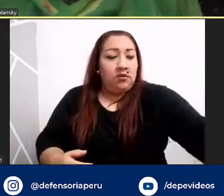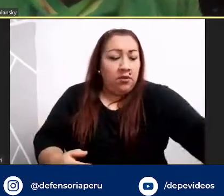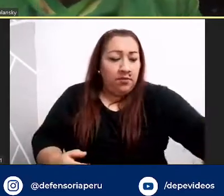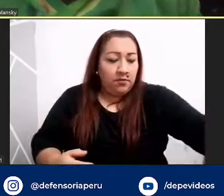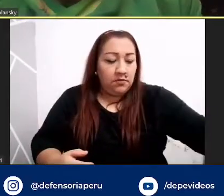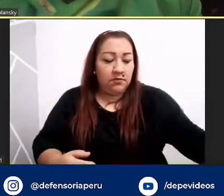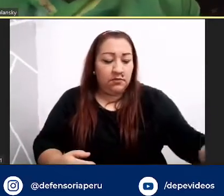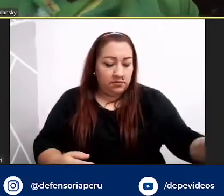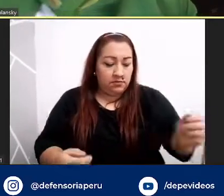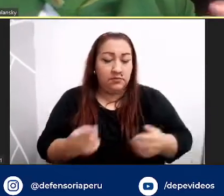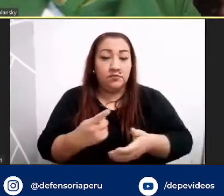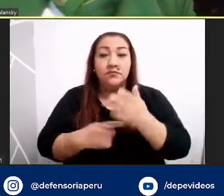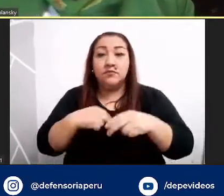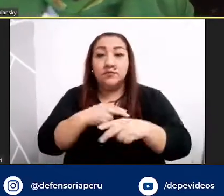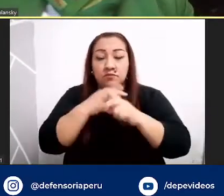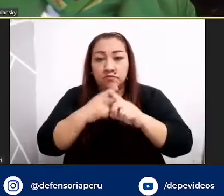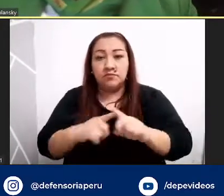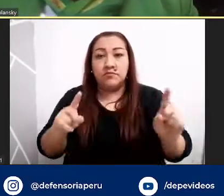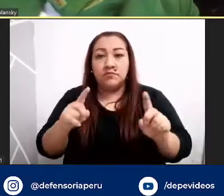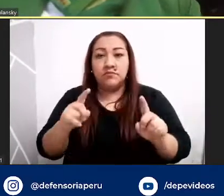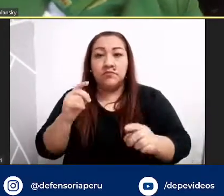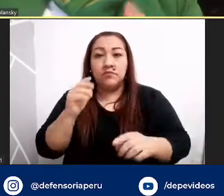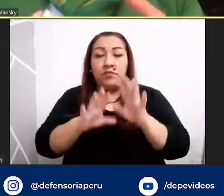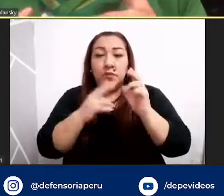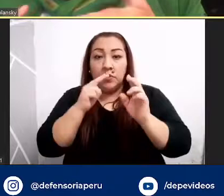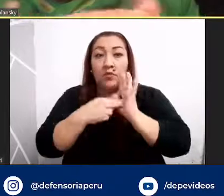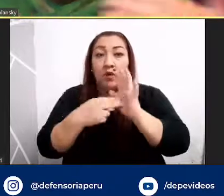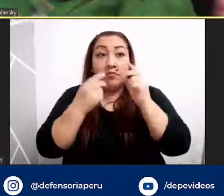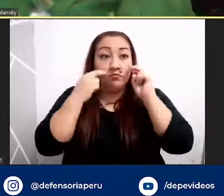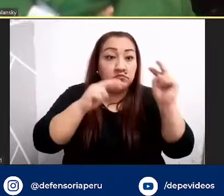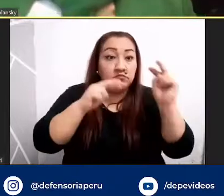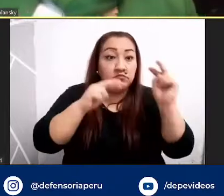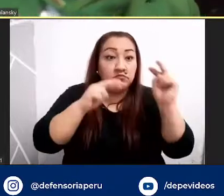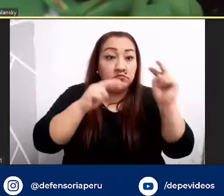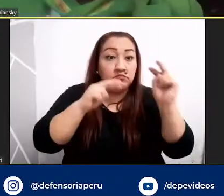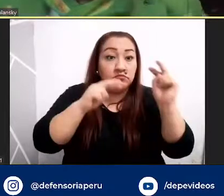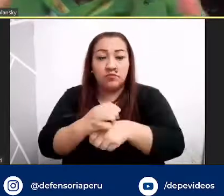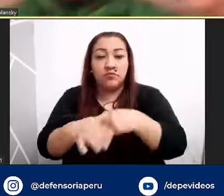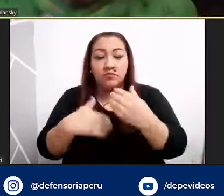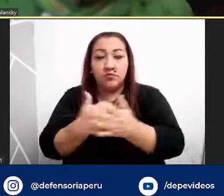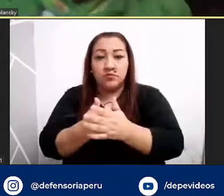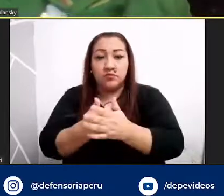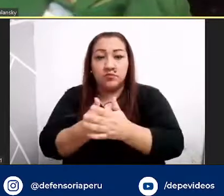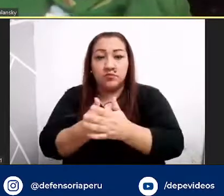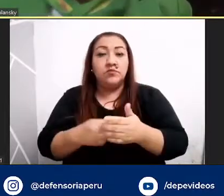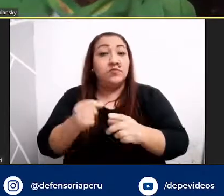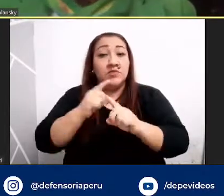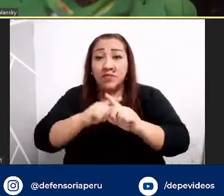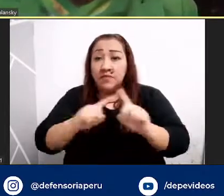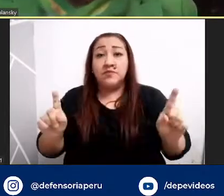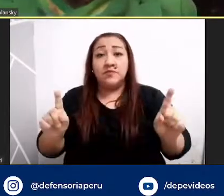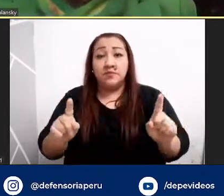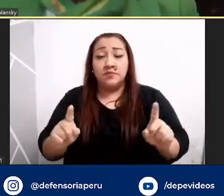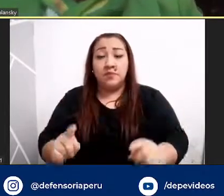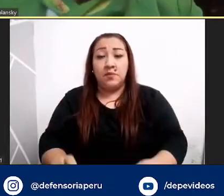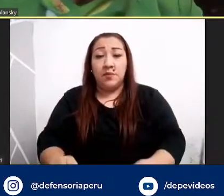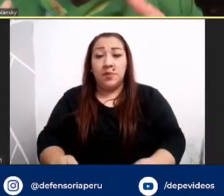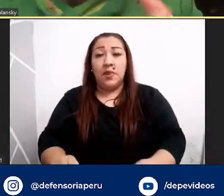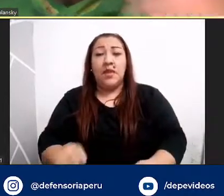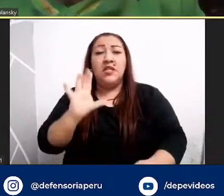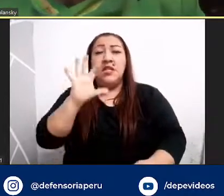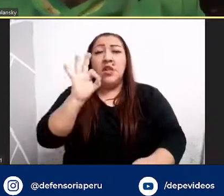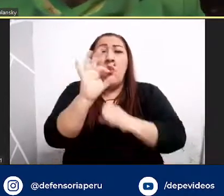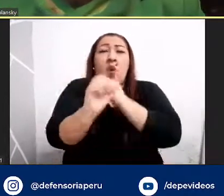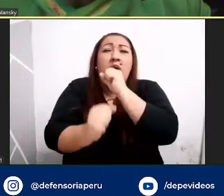y que aportamos miradas y trabajo cotidiano completamente diferente. Yo hace 50 años que trabajo en la clínica